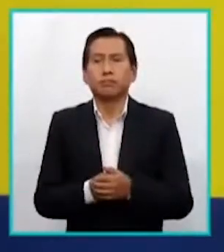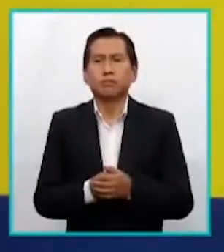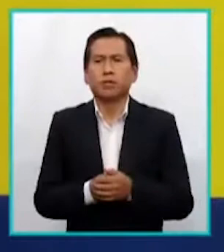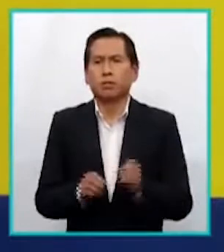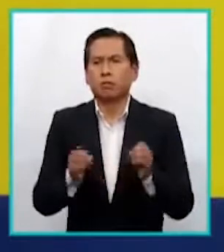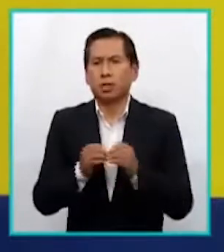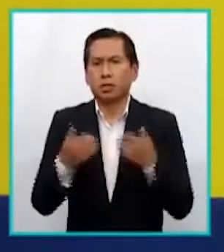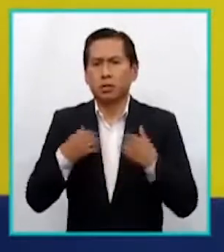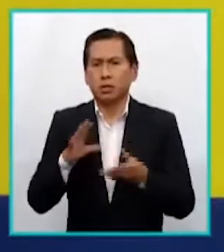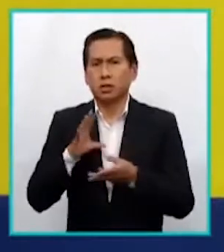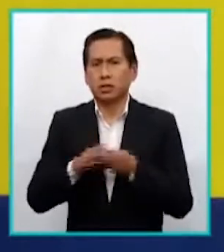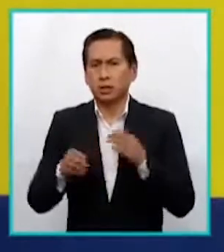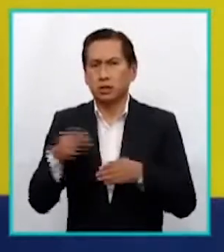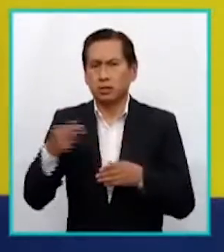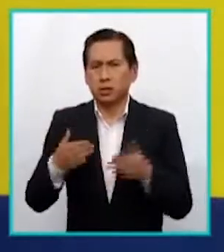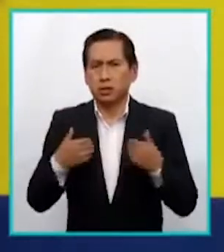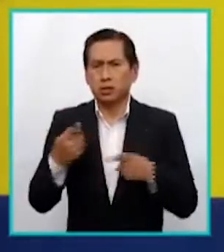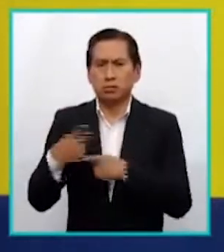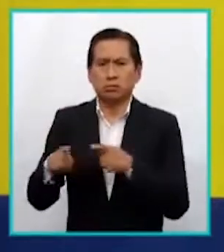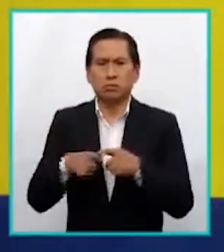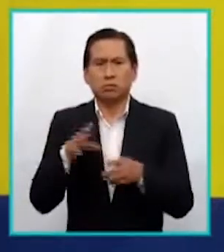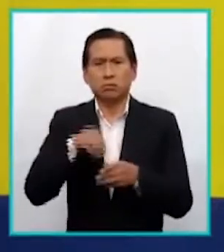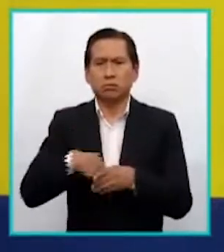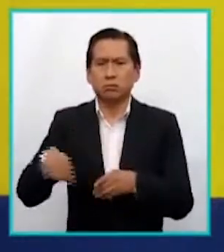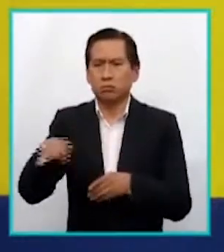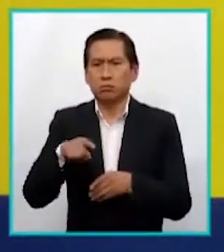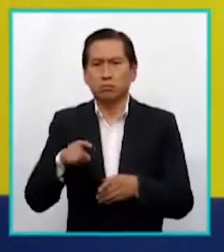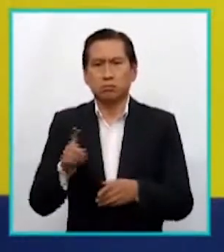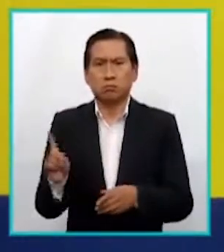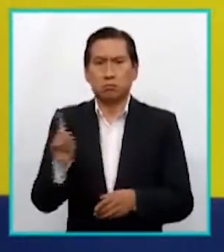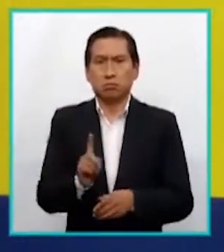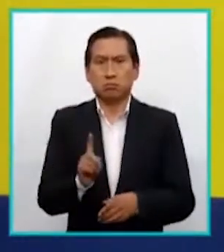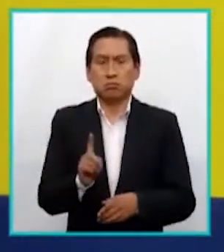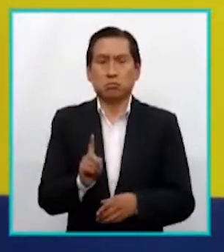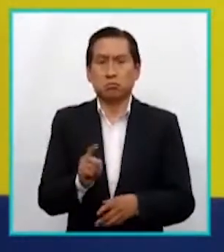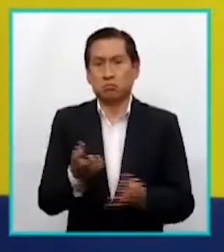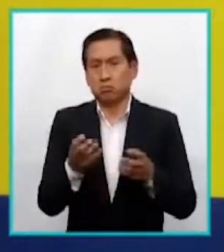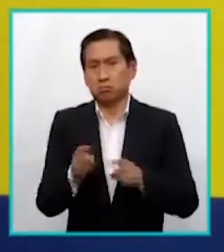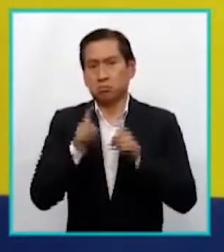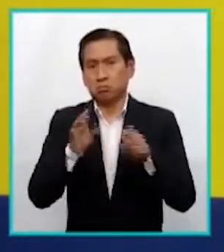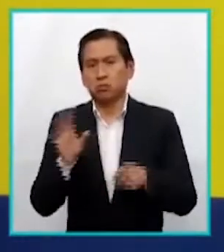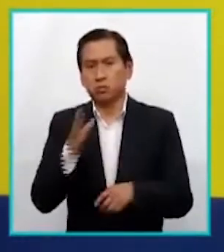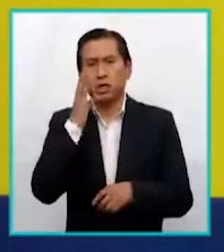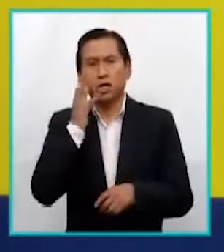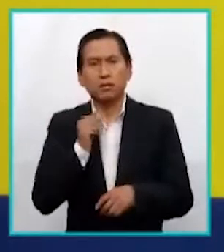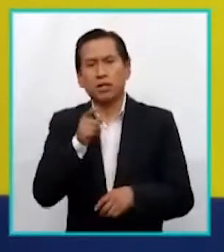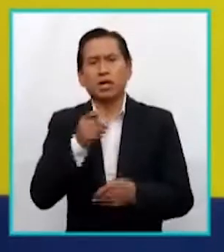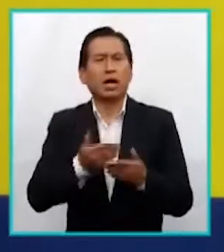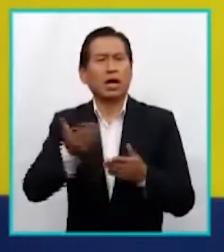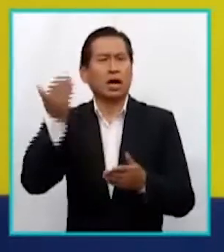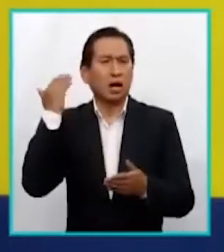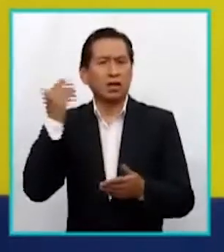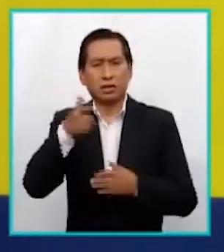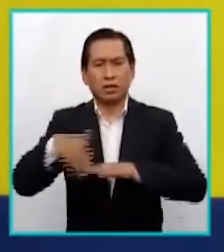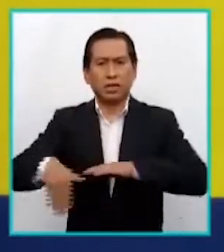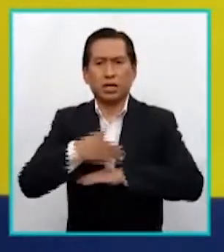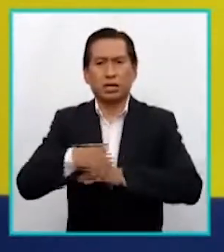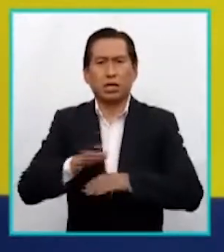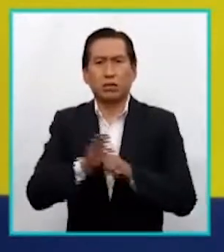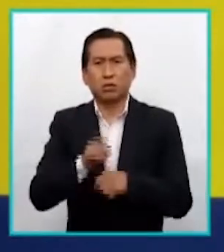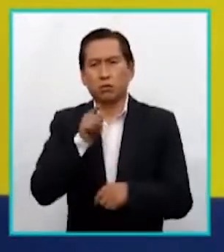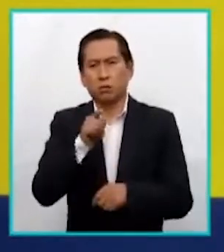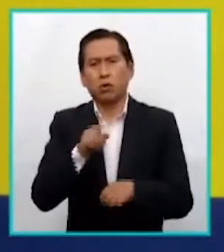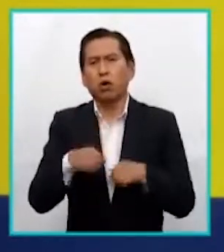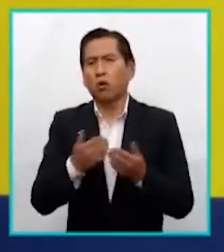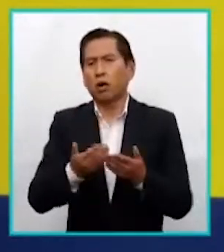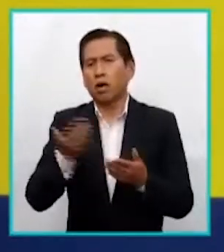también viene con su historia, ¿no? Tiene toda una historia para llegar ahí. Y por eso me interesa saber las experiencias por las que han pasado en las calles. En tu caso, Gerson, ¿cómo